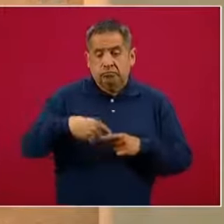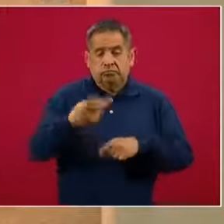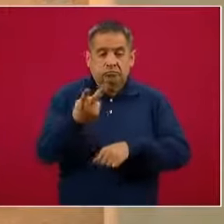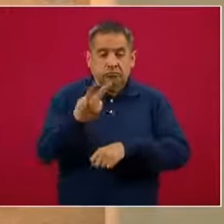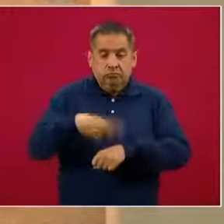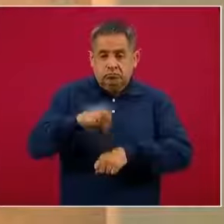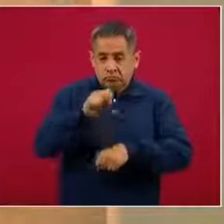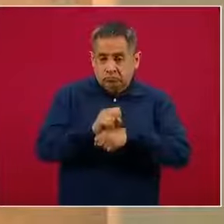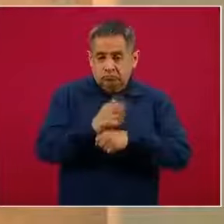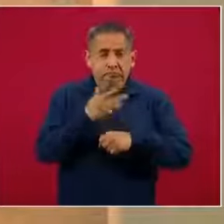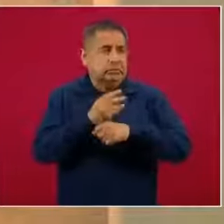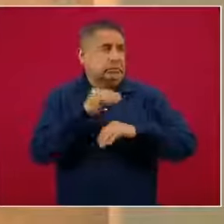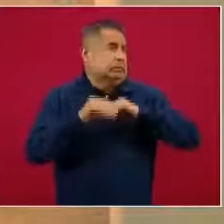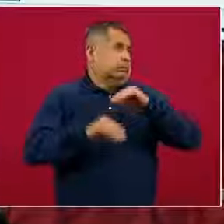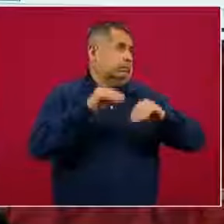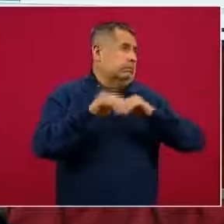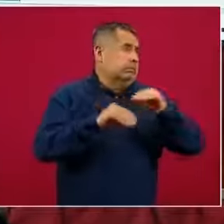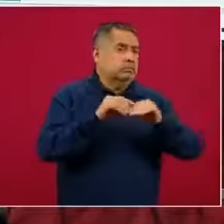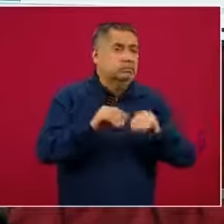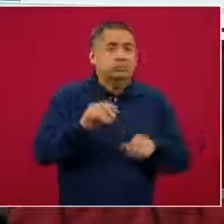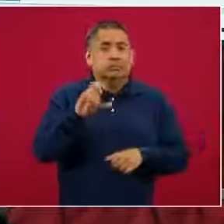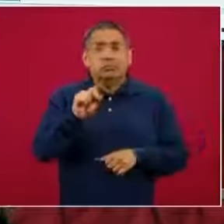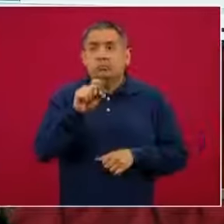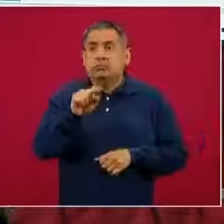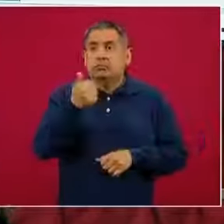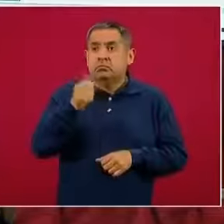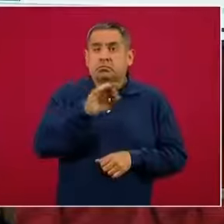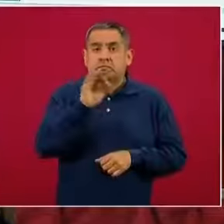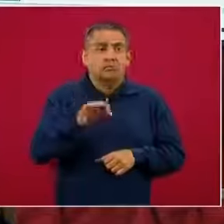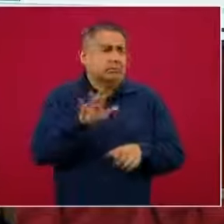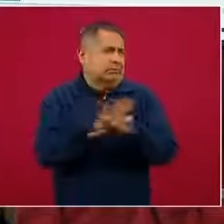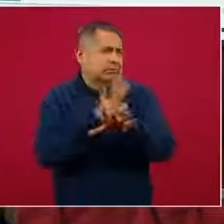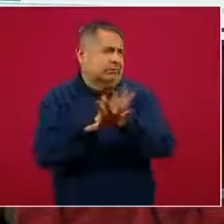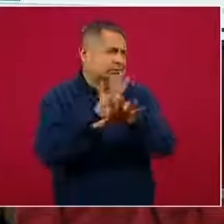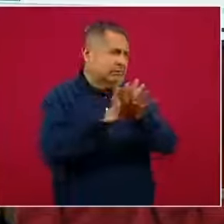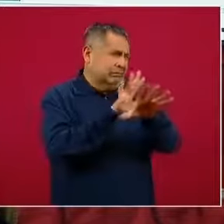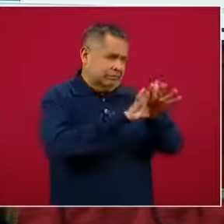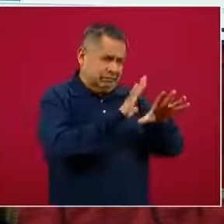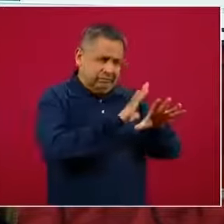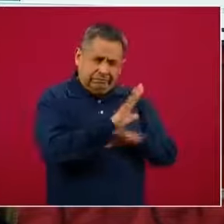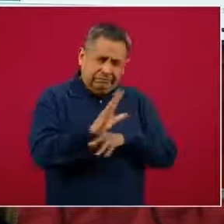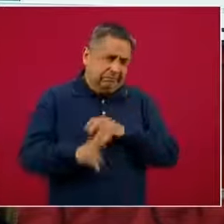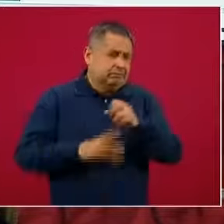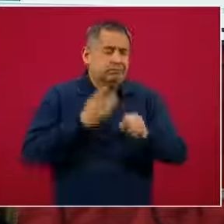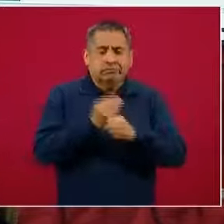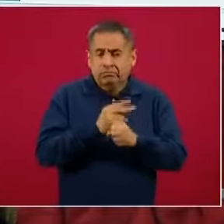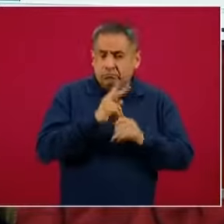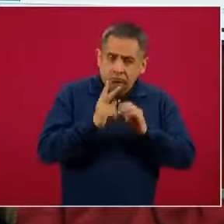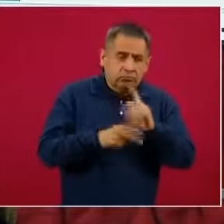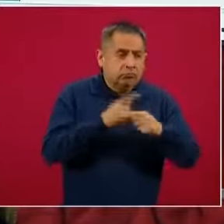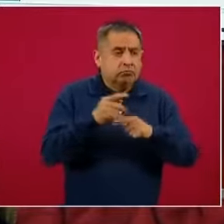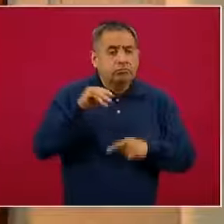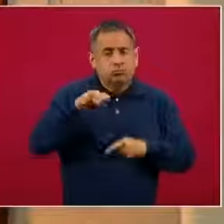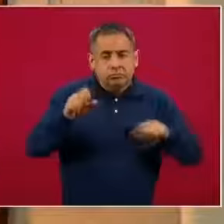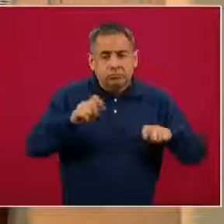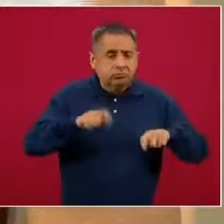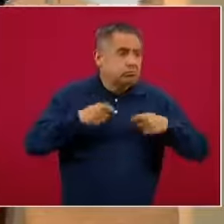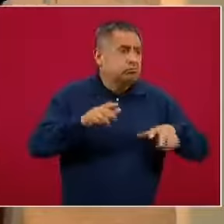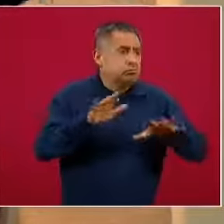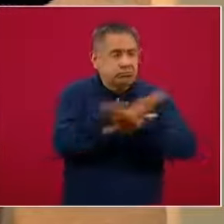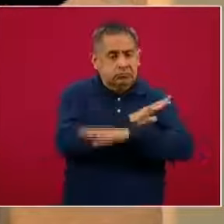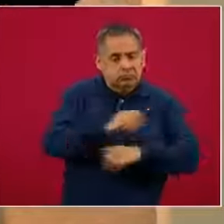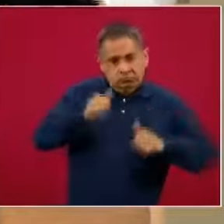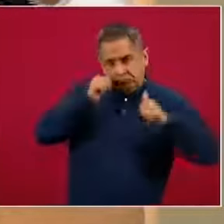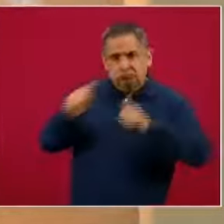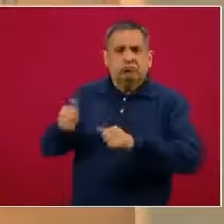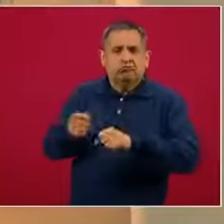tendremos reconvertido el 60.6% de todo la capacidad que tiene el Seguro Social. Y de esta manera por